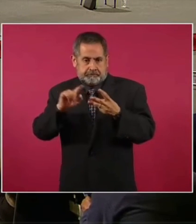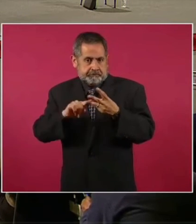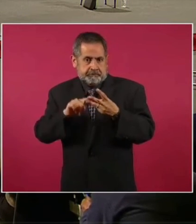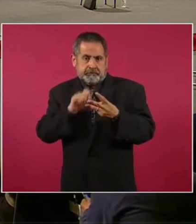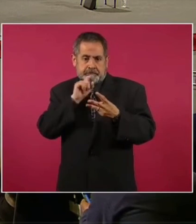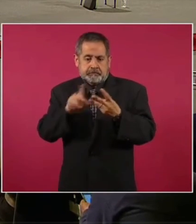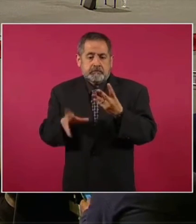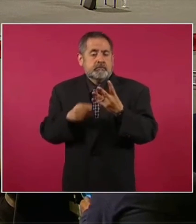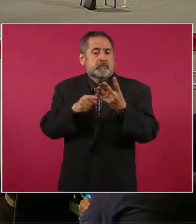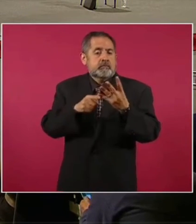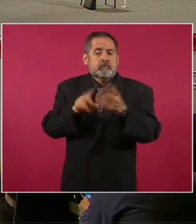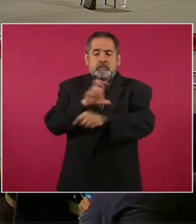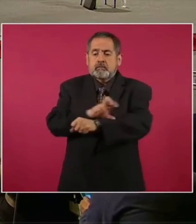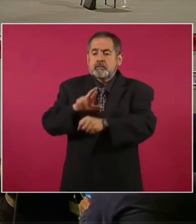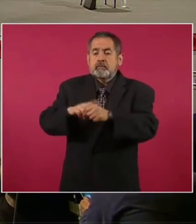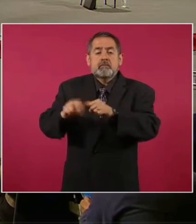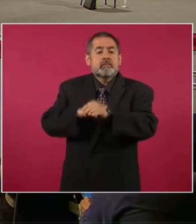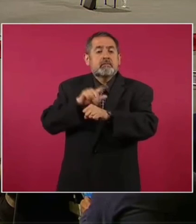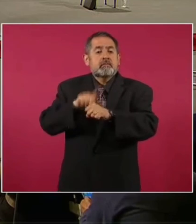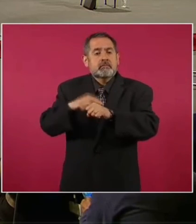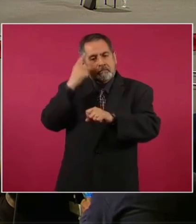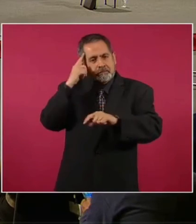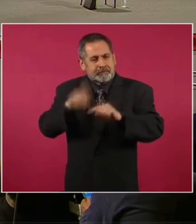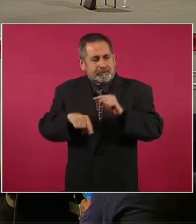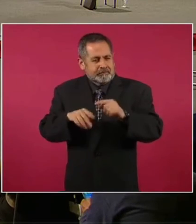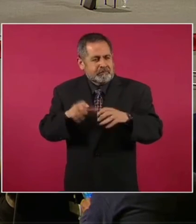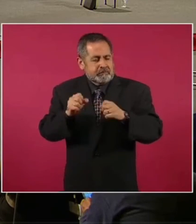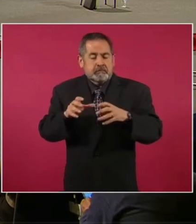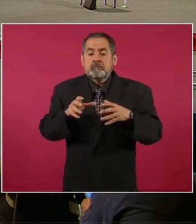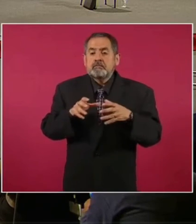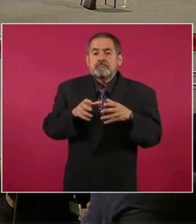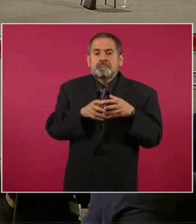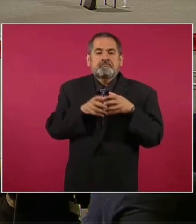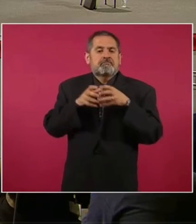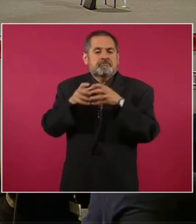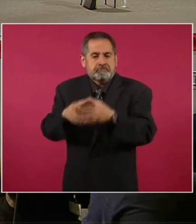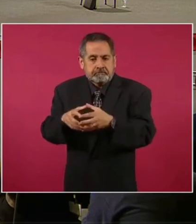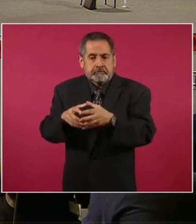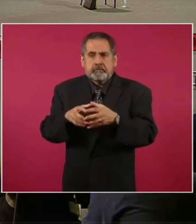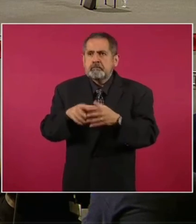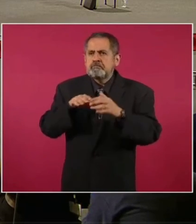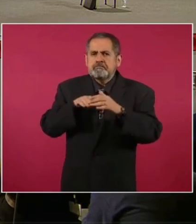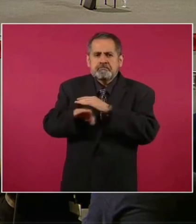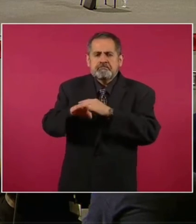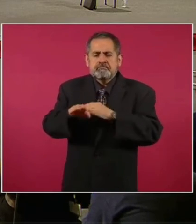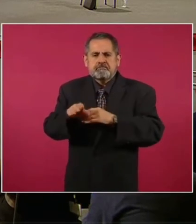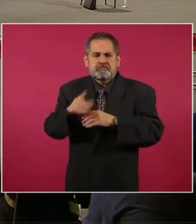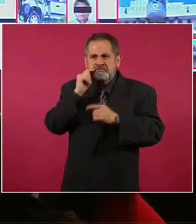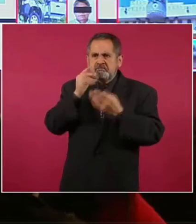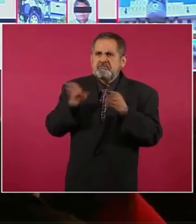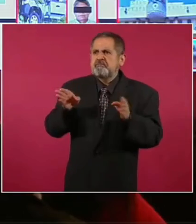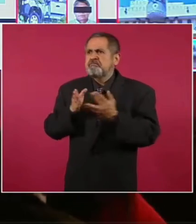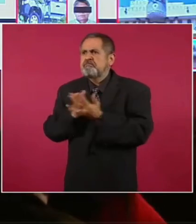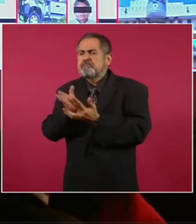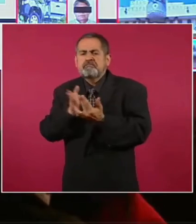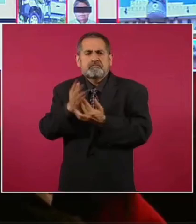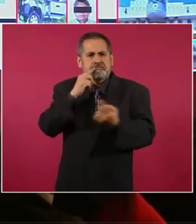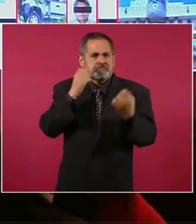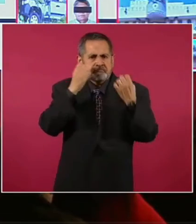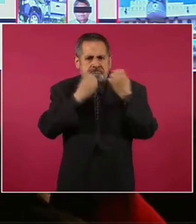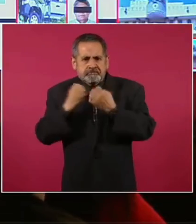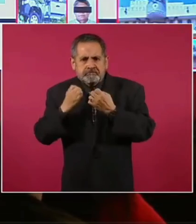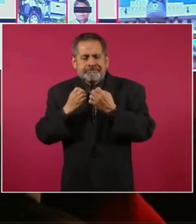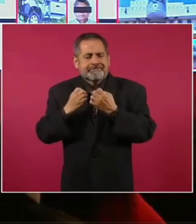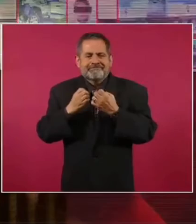también de la Coordinación Nacional Antisecuestros. Finalmente, cuando se realizaron los cateos, ya